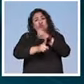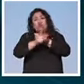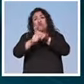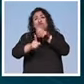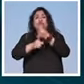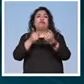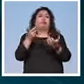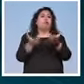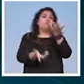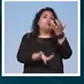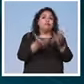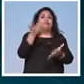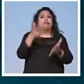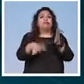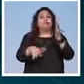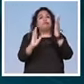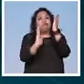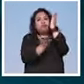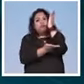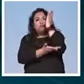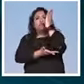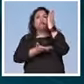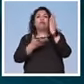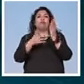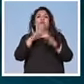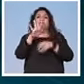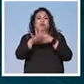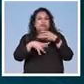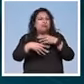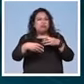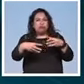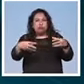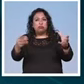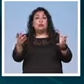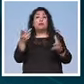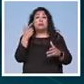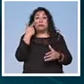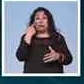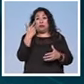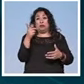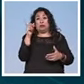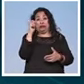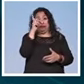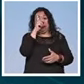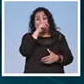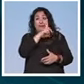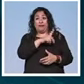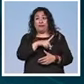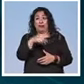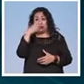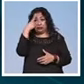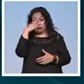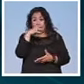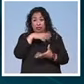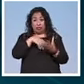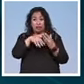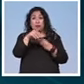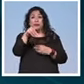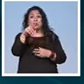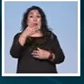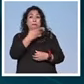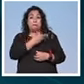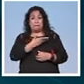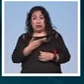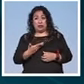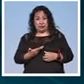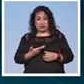debido a incendios, explotación y plagas de insectos. Ante las grandes dificultades que enfrentan para regenerarse, el